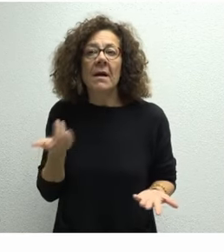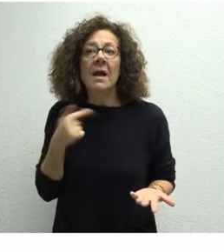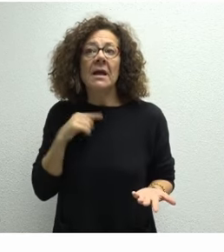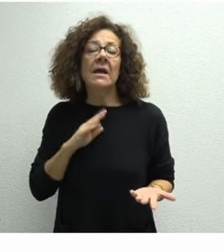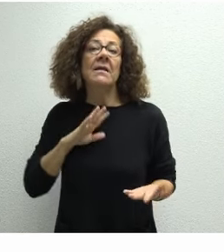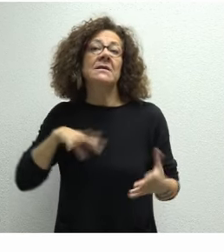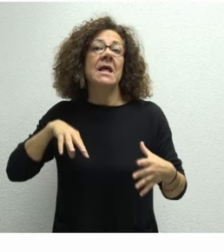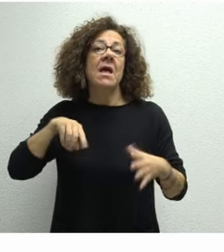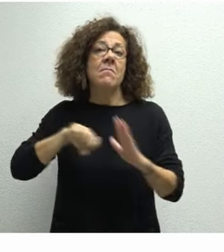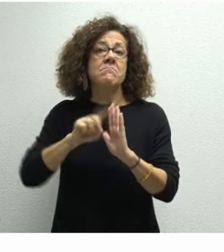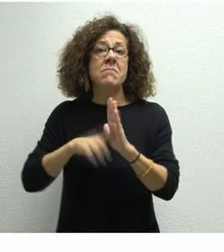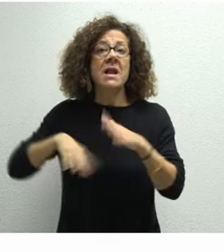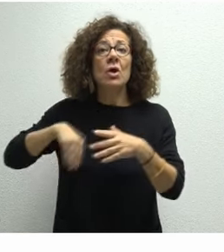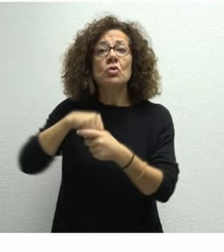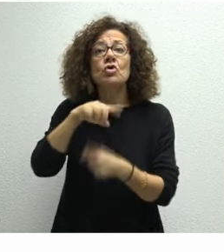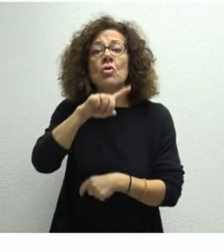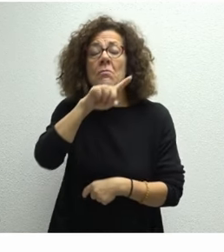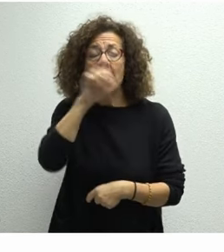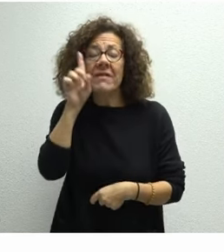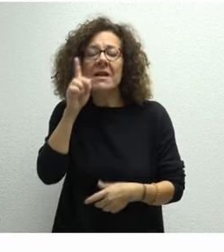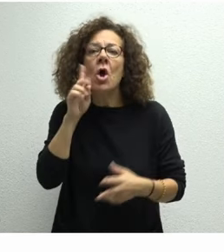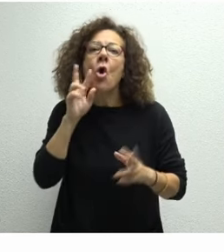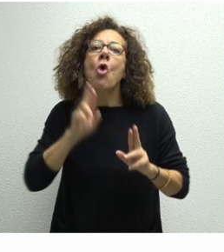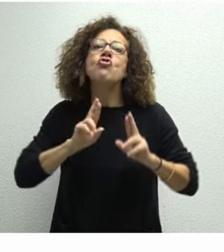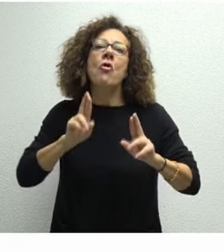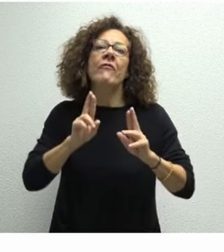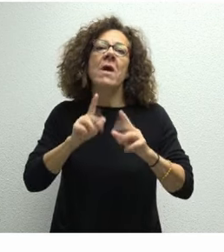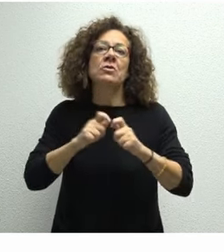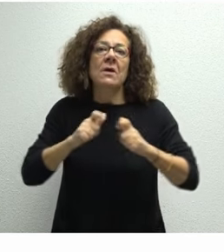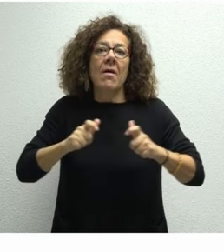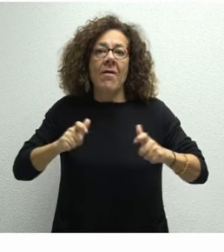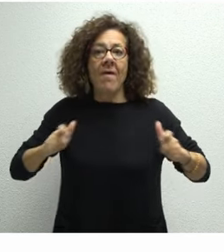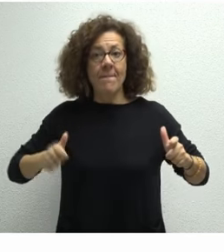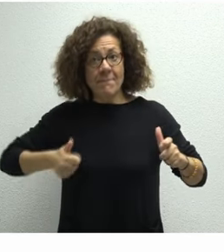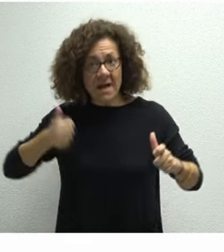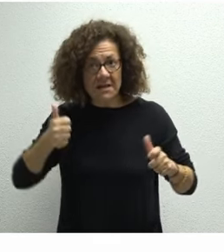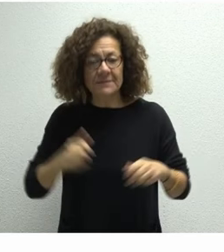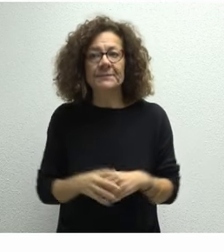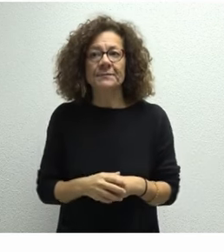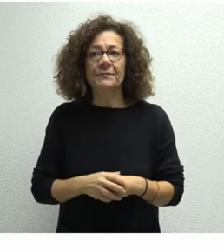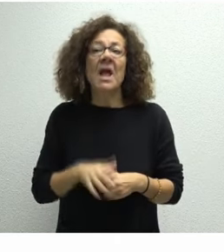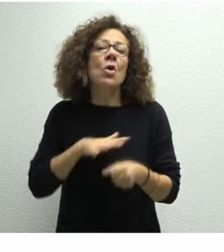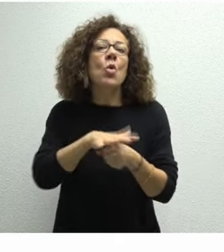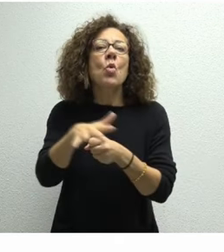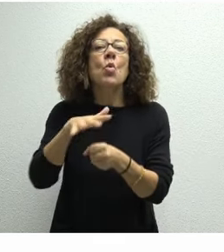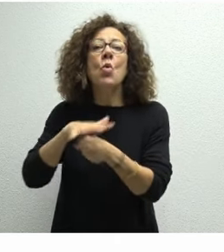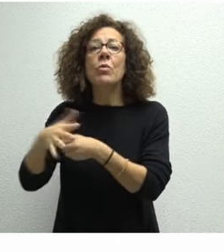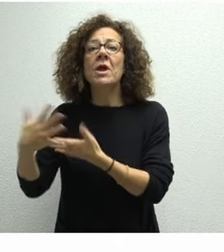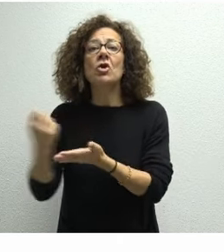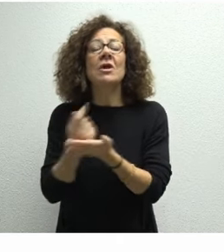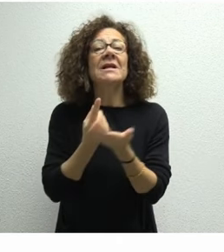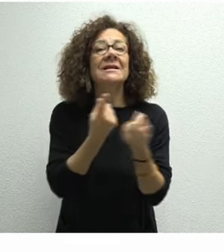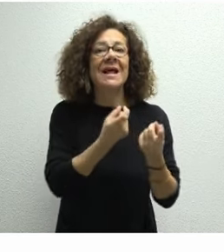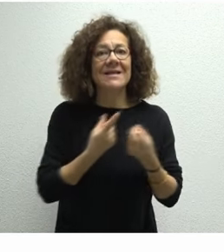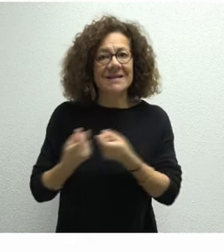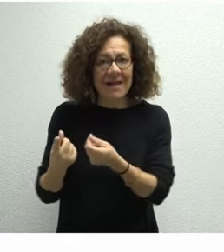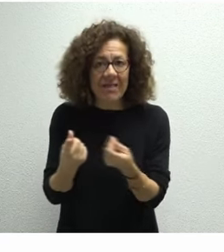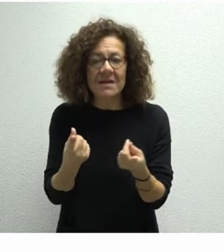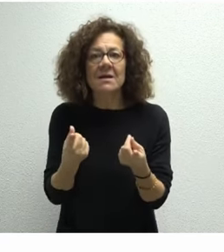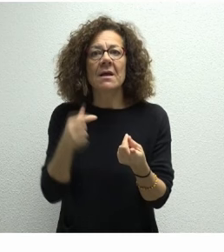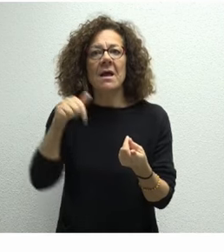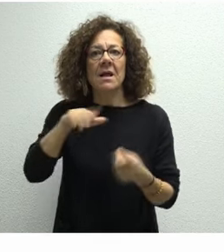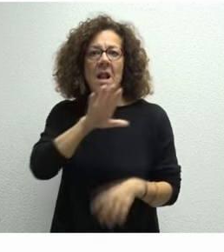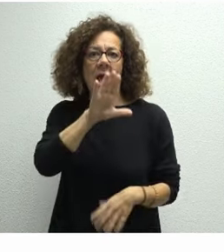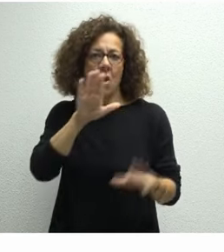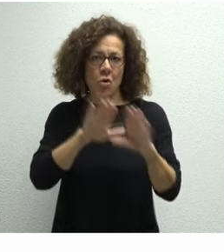plena inclusión Madrid Esperamos que pueda seguir creciendo y y cubriendo pues todas las necesidades que tenemos en la en la